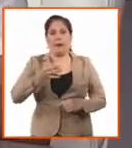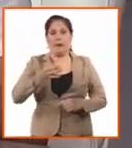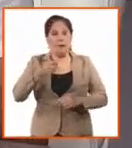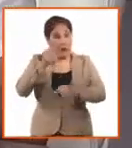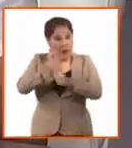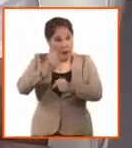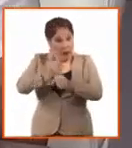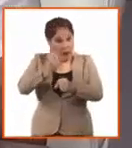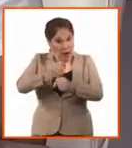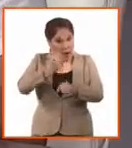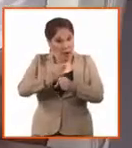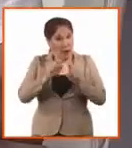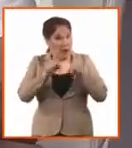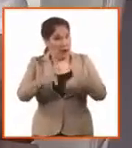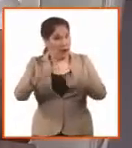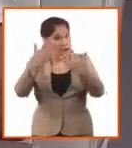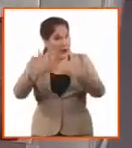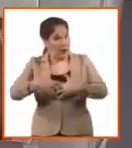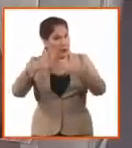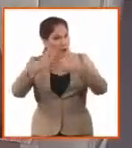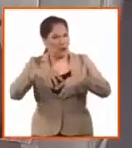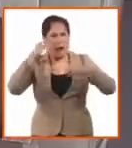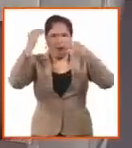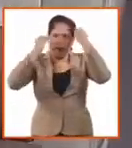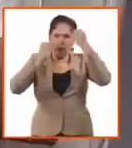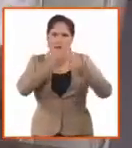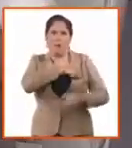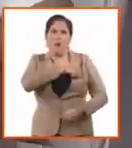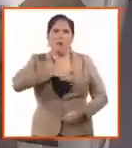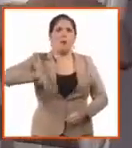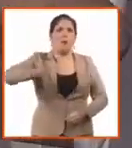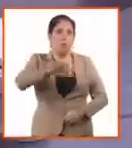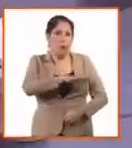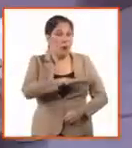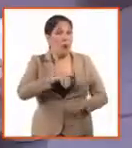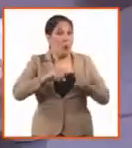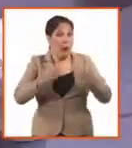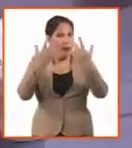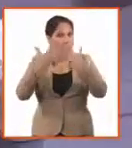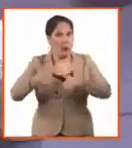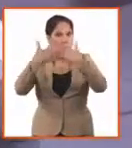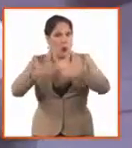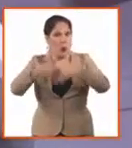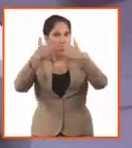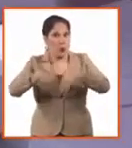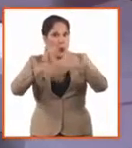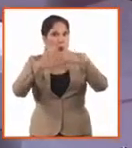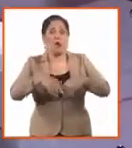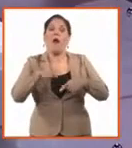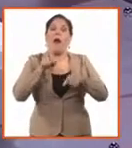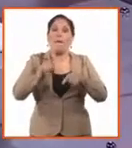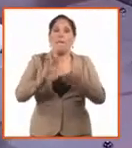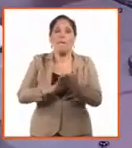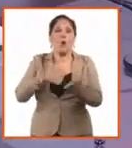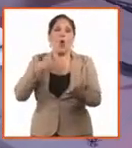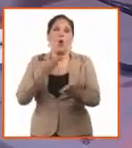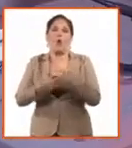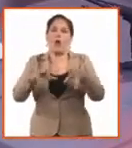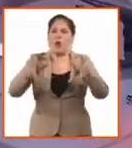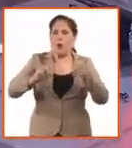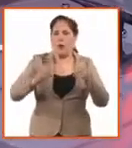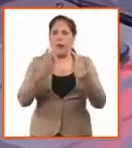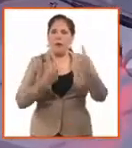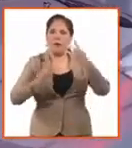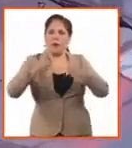obreros desde ahí también tienen que pensar en todo el pueblo cuando traten de participar de decidir de proponer no solo